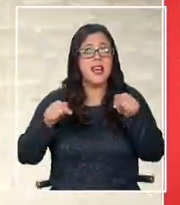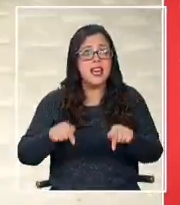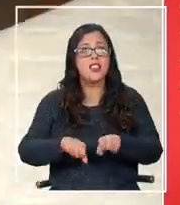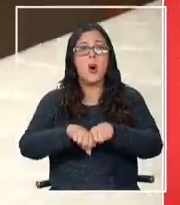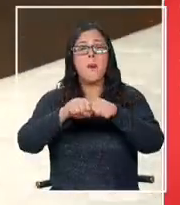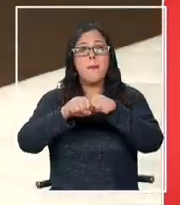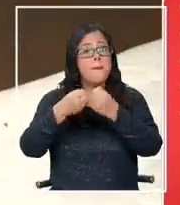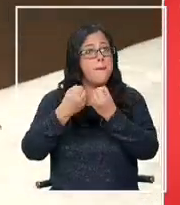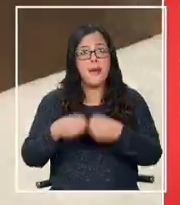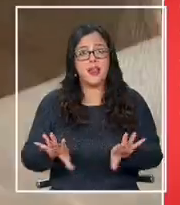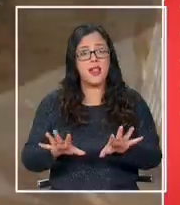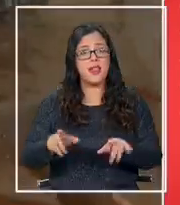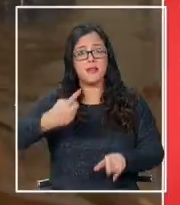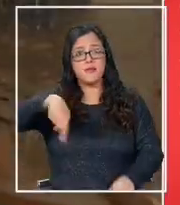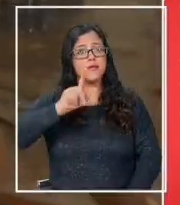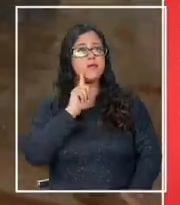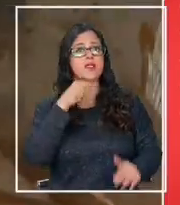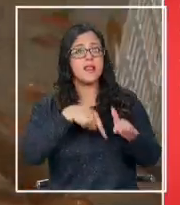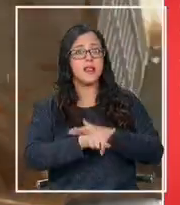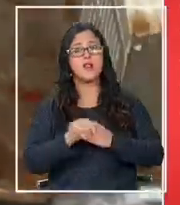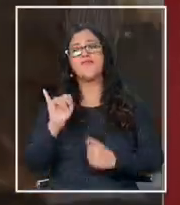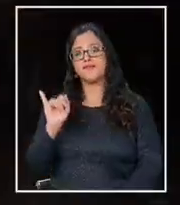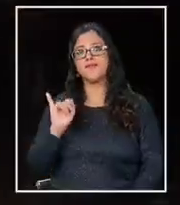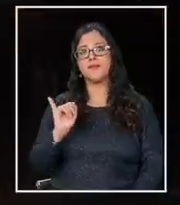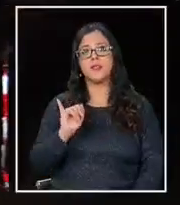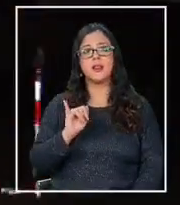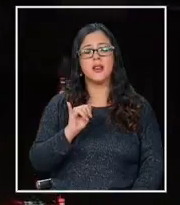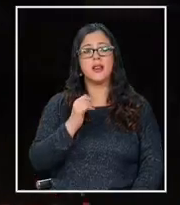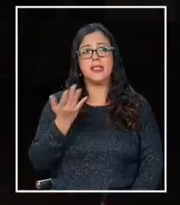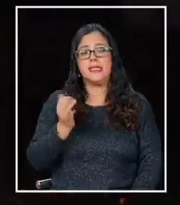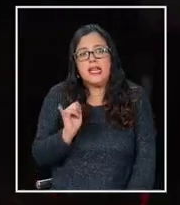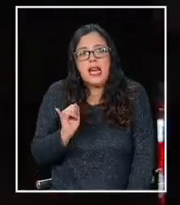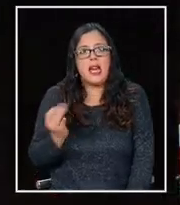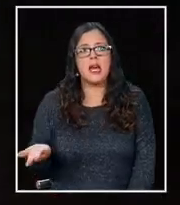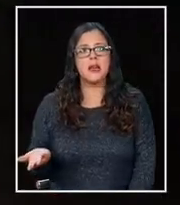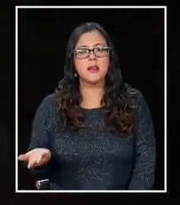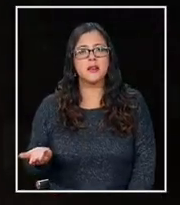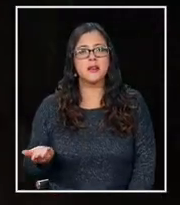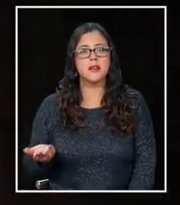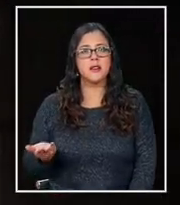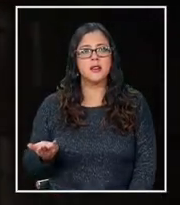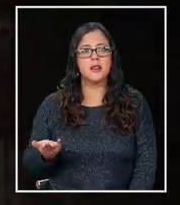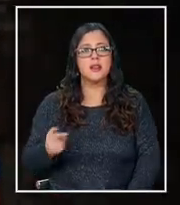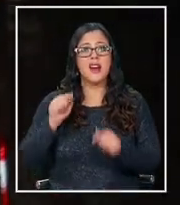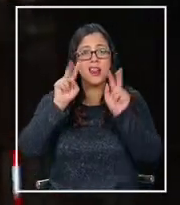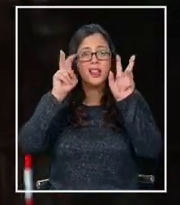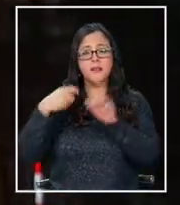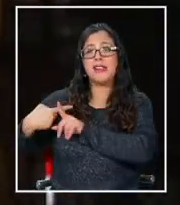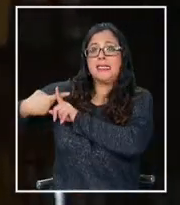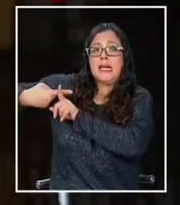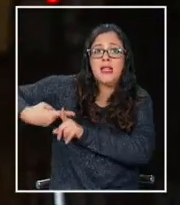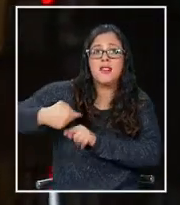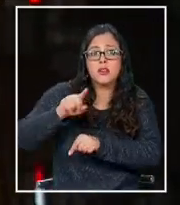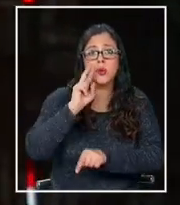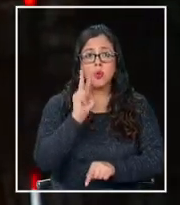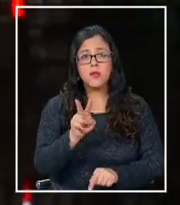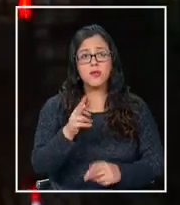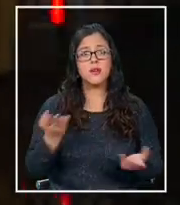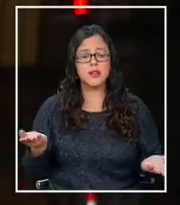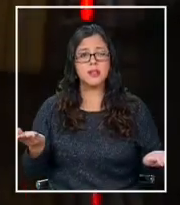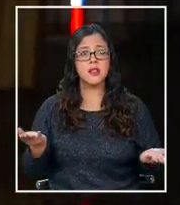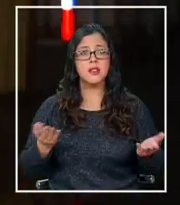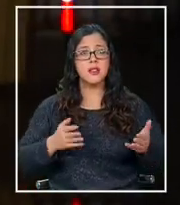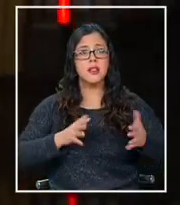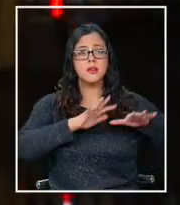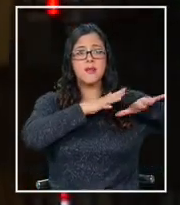que tenían al interior, ¿no? Sí, eso es lo que se pierde, la moralidad desde ya el sacrificio de uno. Aquí tú lo ves reflejado aquí, el